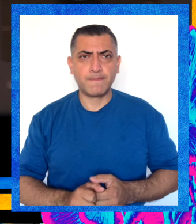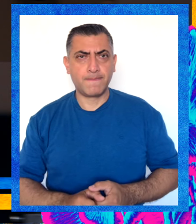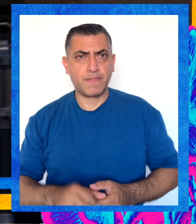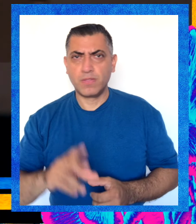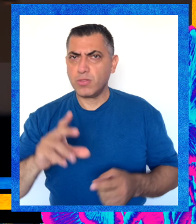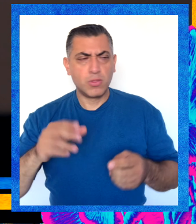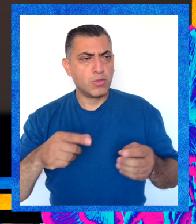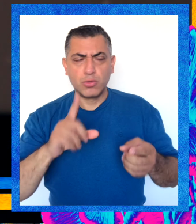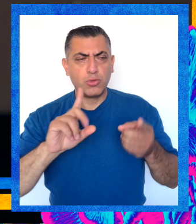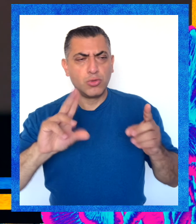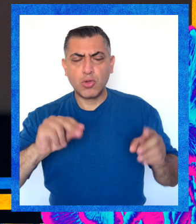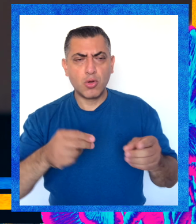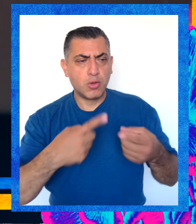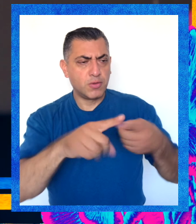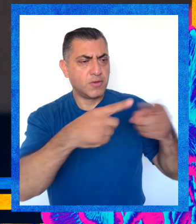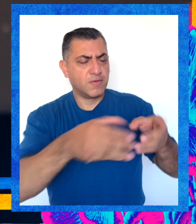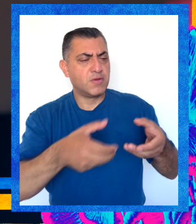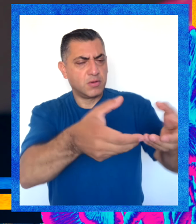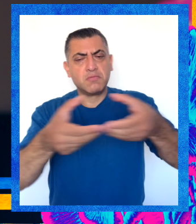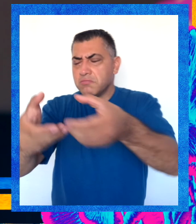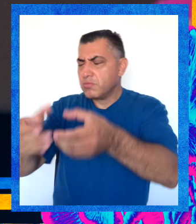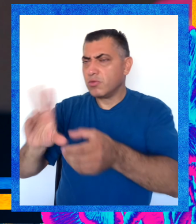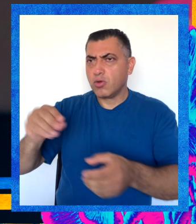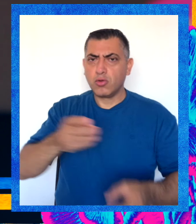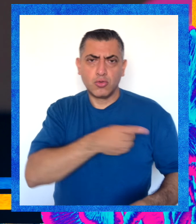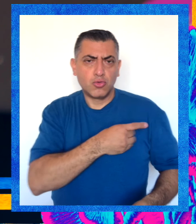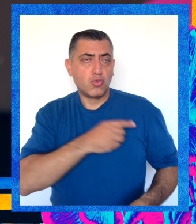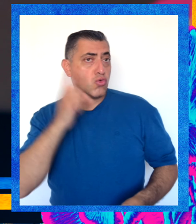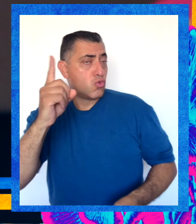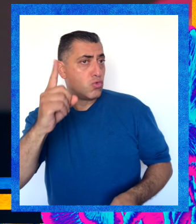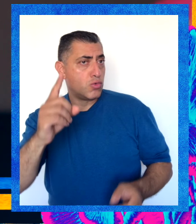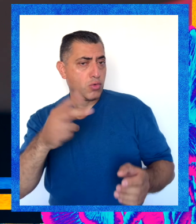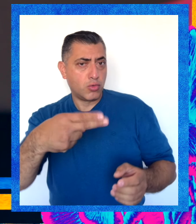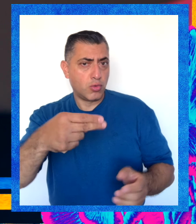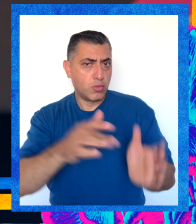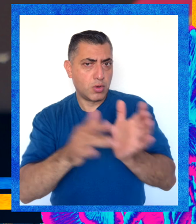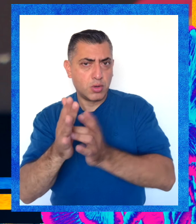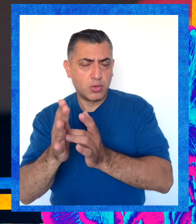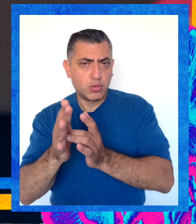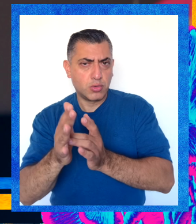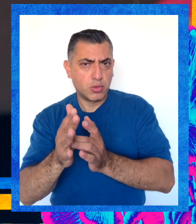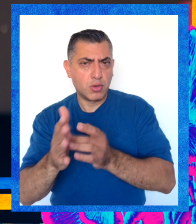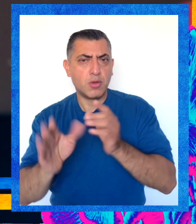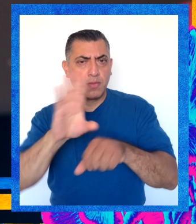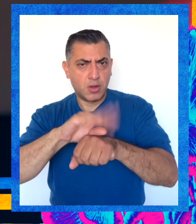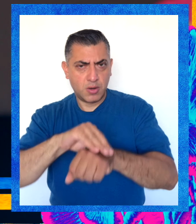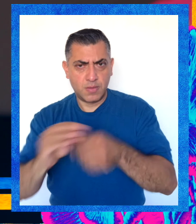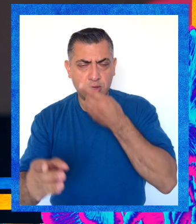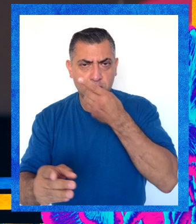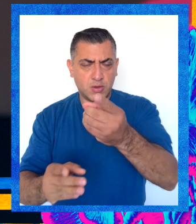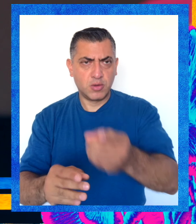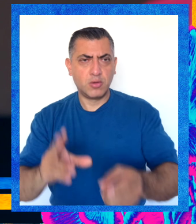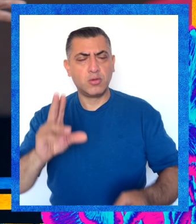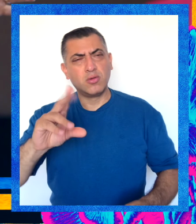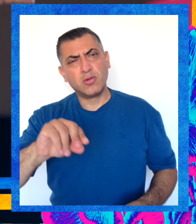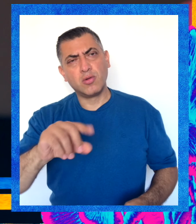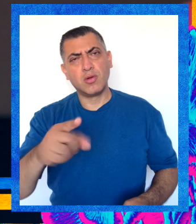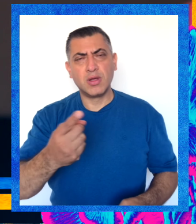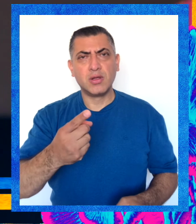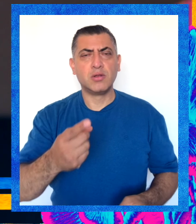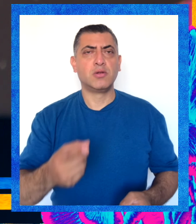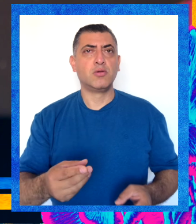no hay varios caminos solamente hay uno su nombre jesús te digo algo querido no sirve que